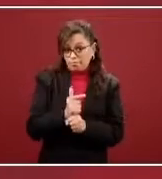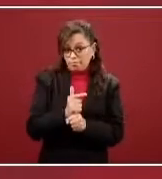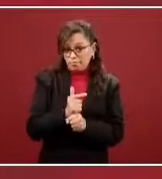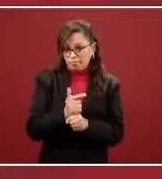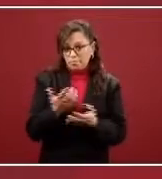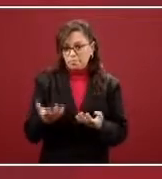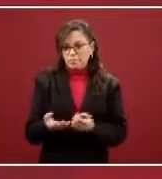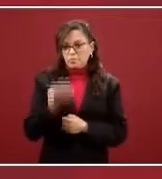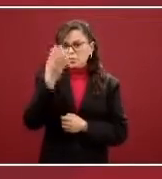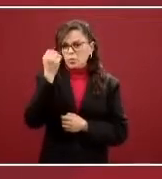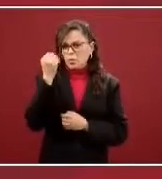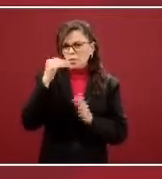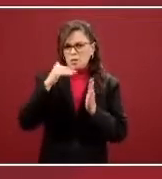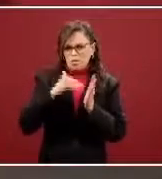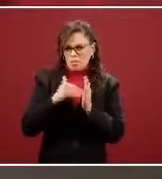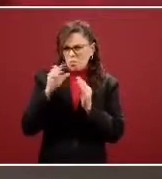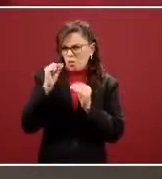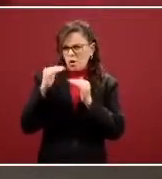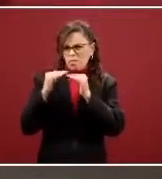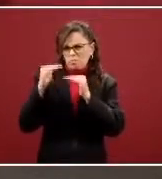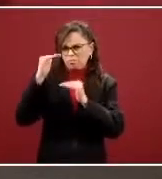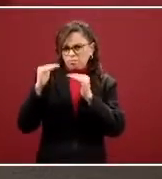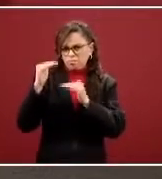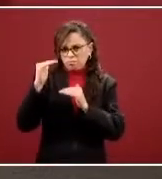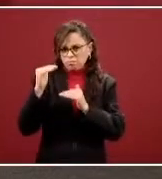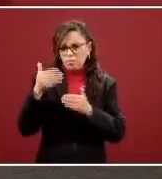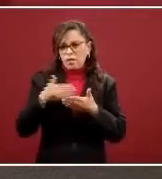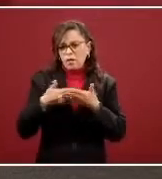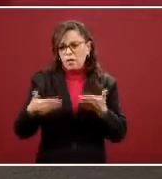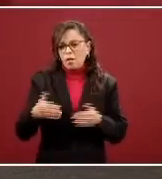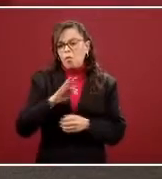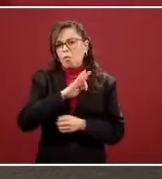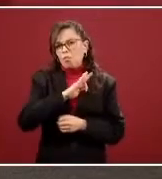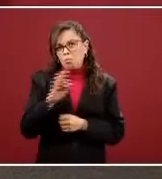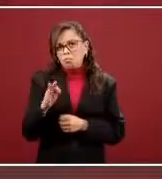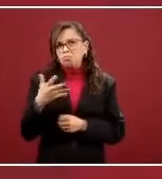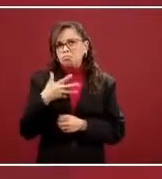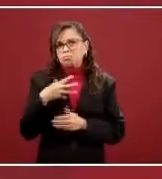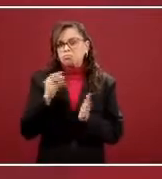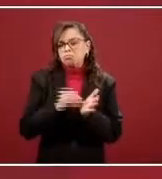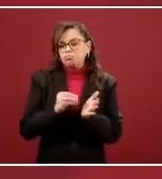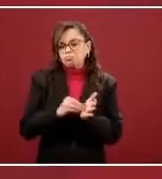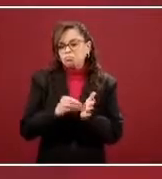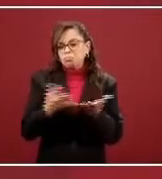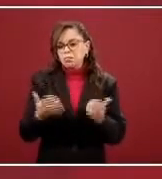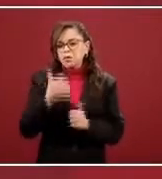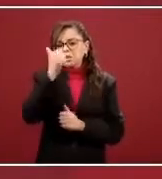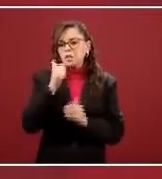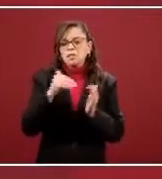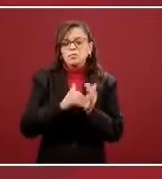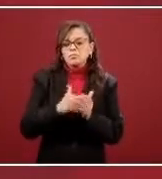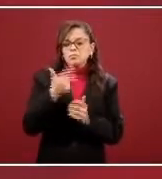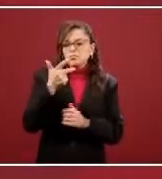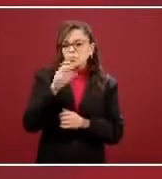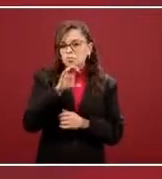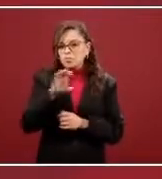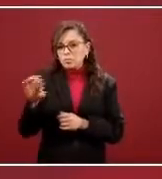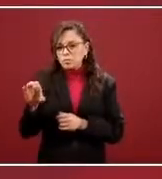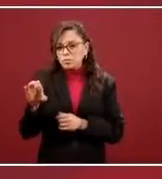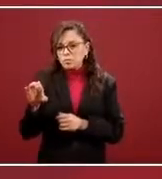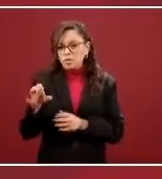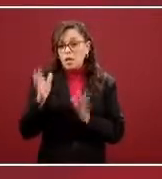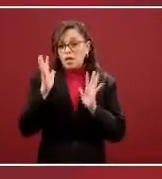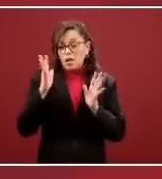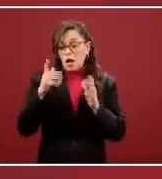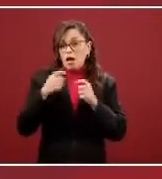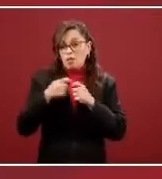un poco más de 9,000 que se tenían, en el hoy todavía podríamos tener alrededor de 6,800